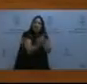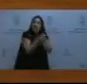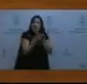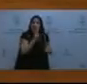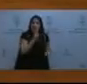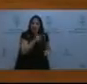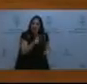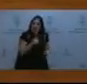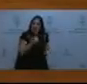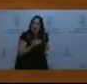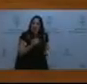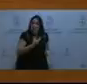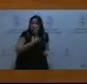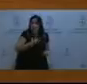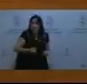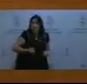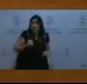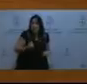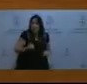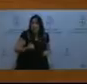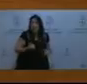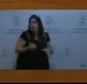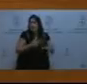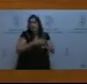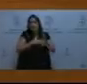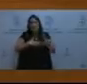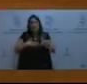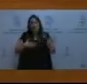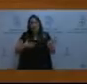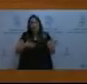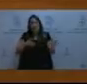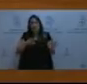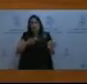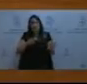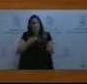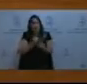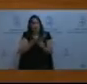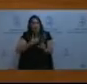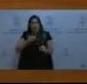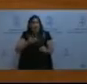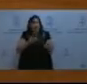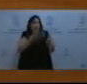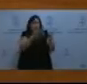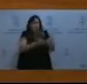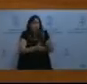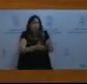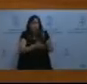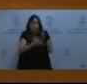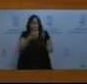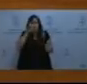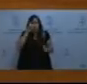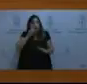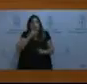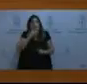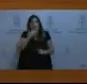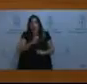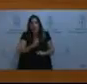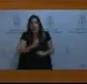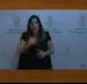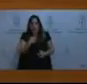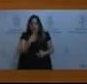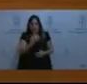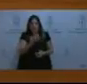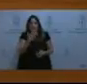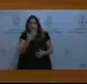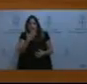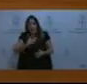entonces el alcalde, mire, fíjese, no quiero ni incidir más en eso. Es evidente que usted no conocía lo que le estoy diciendo y si el alcalde dice que no